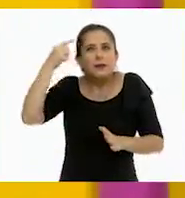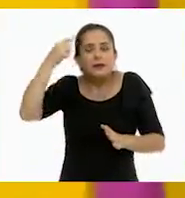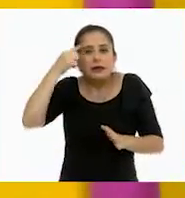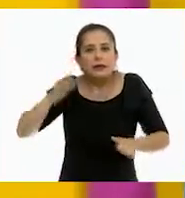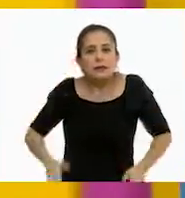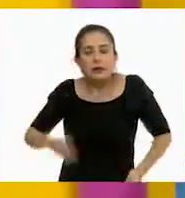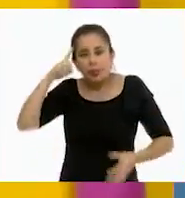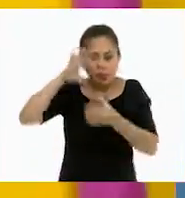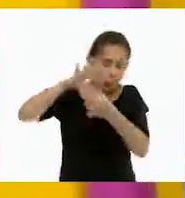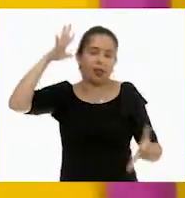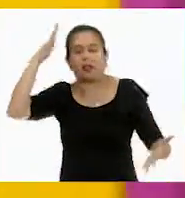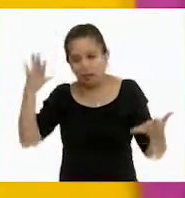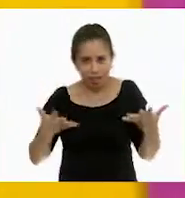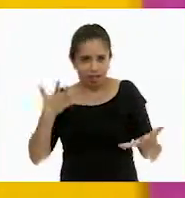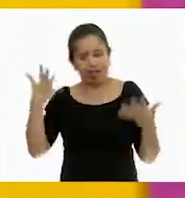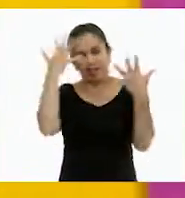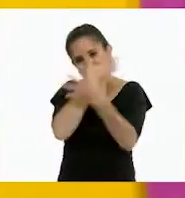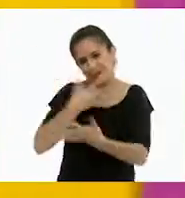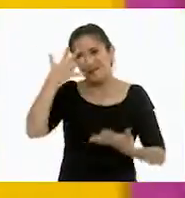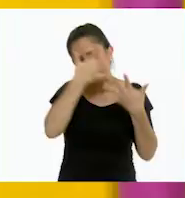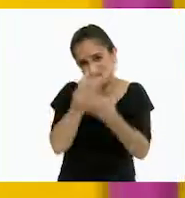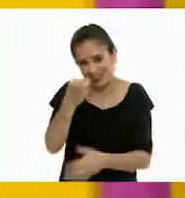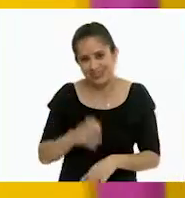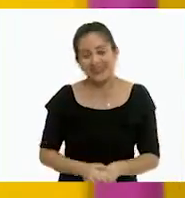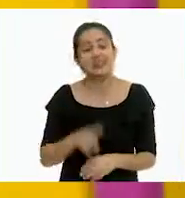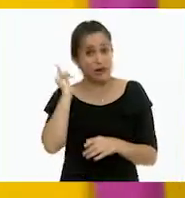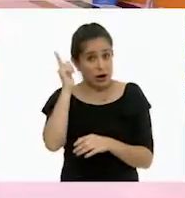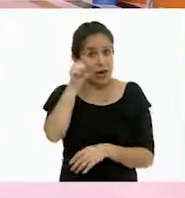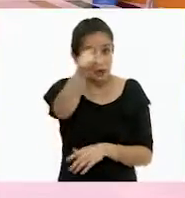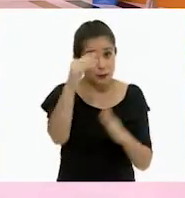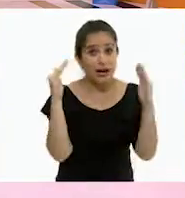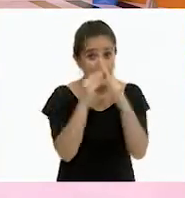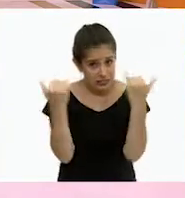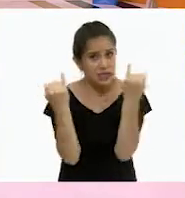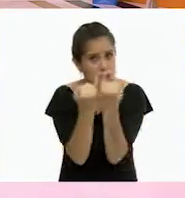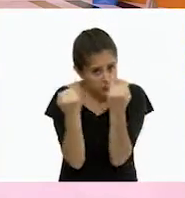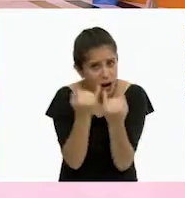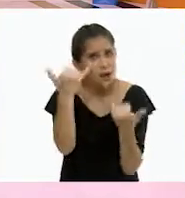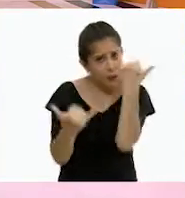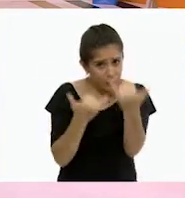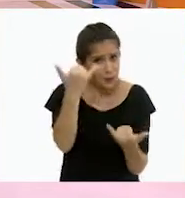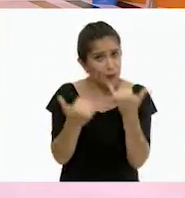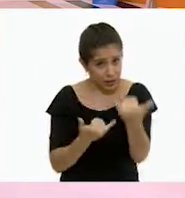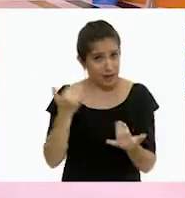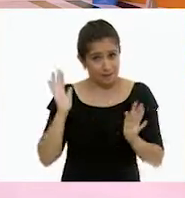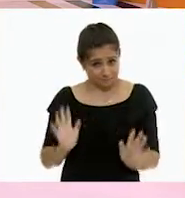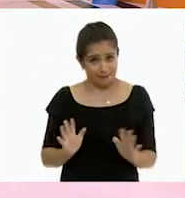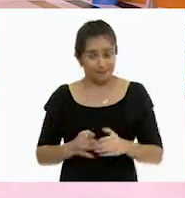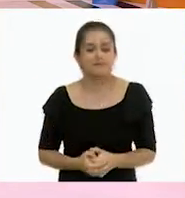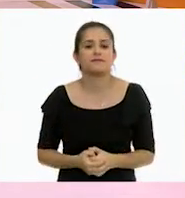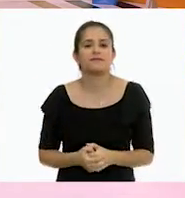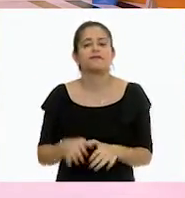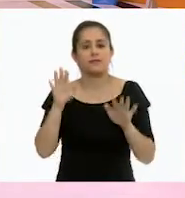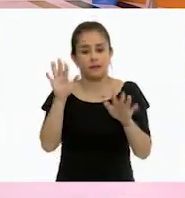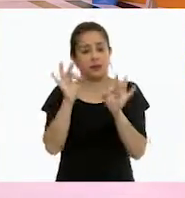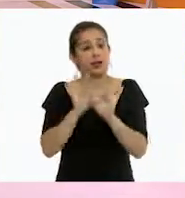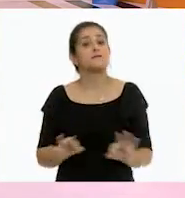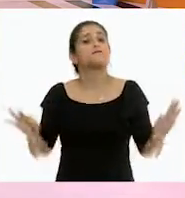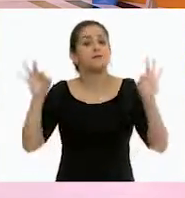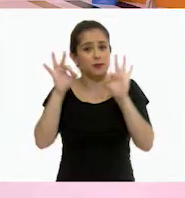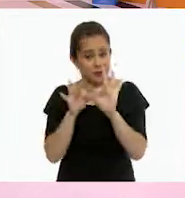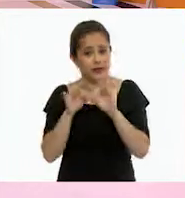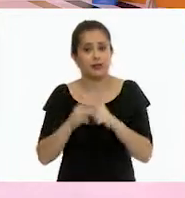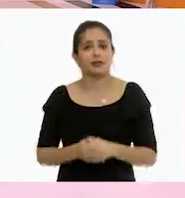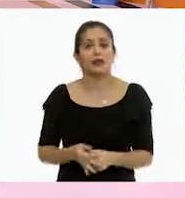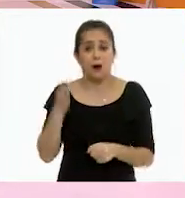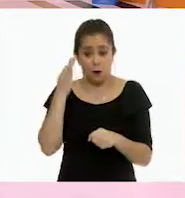lo que lo vuelve complicado. Así es, y esperamos que lo estén jugando en casa. Recuerden que Filindrín los está viendo. Ahora viene lo más importante, porque